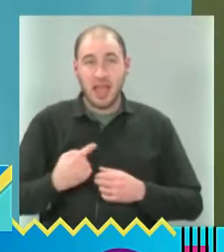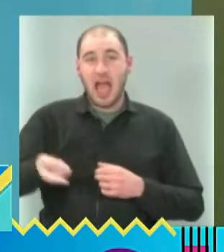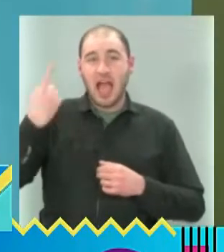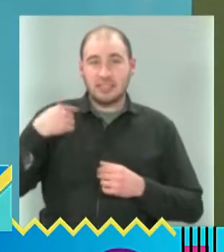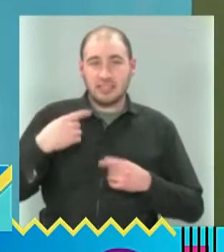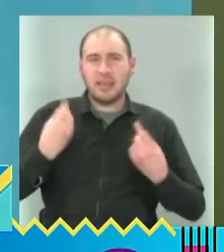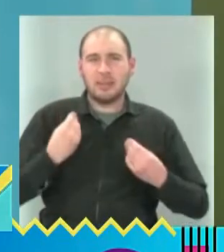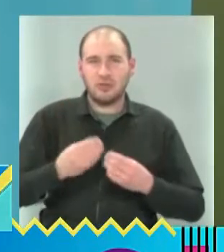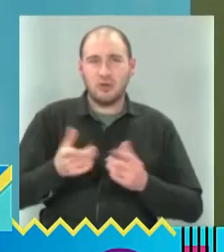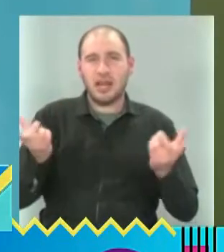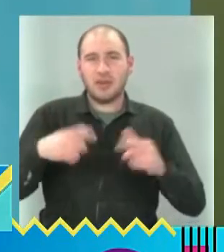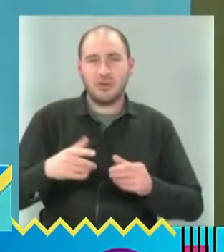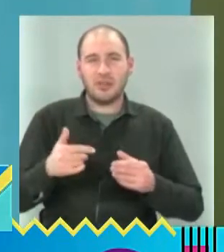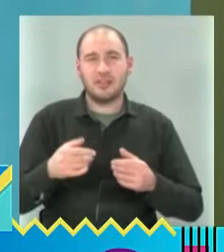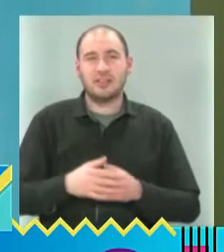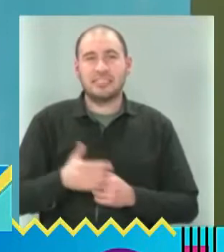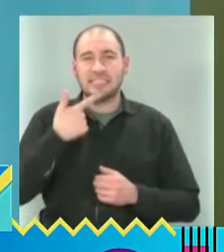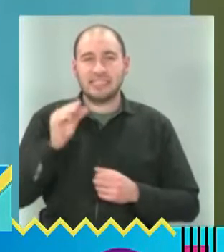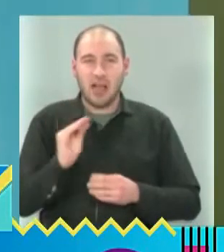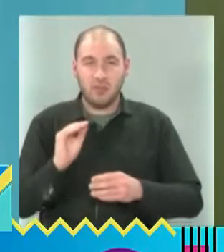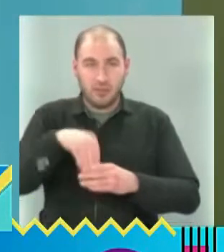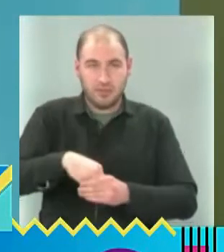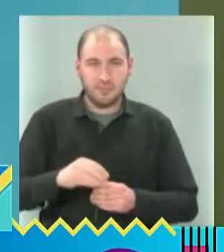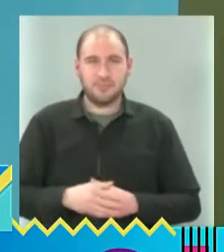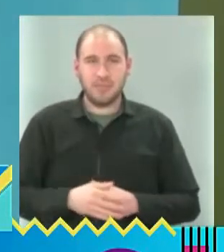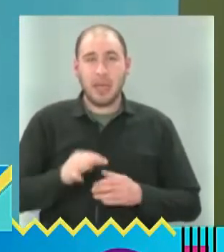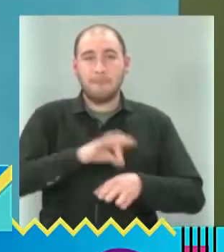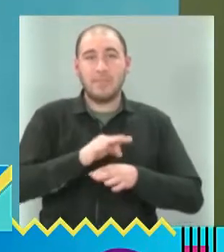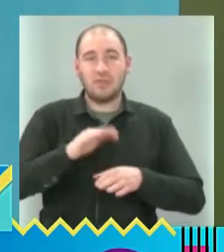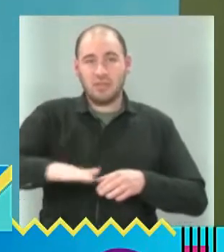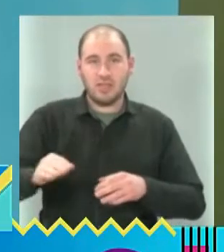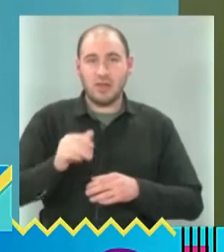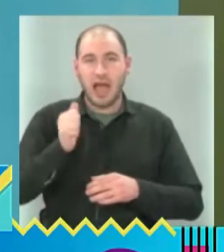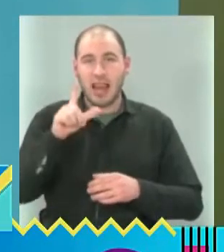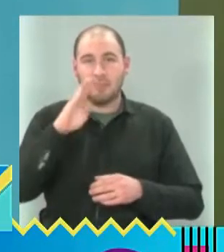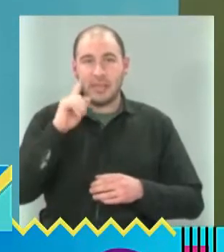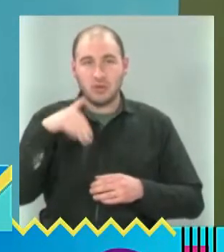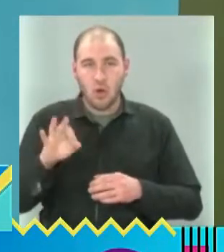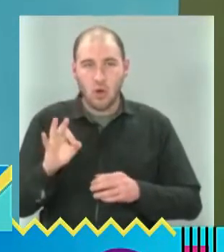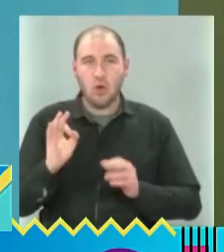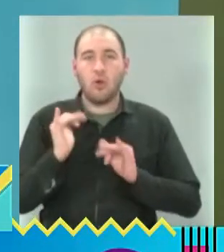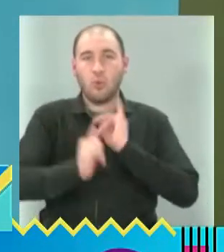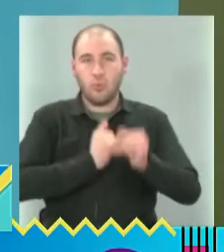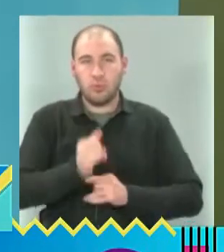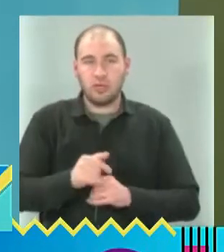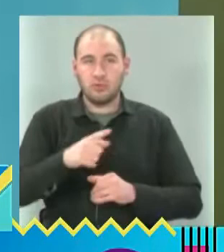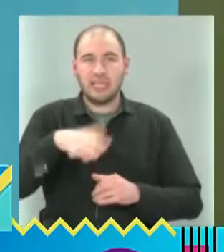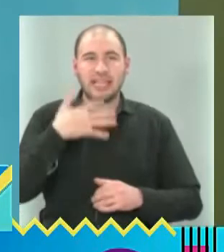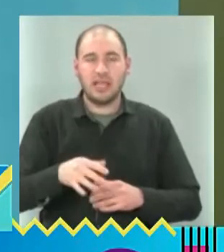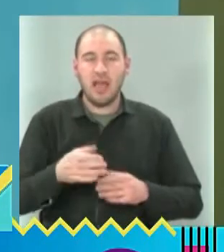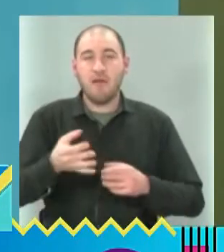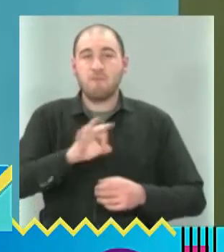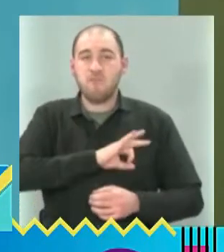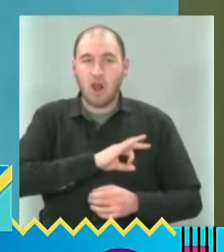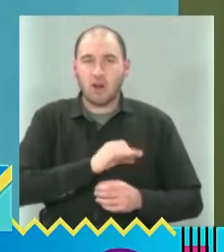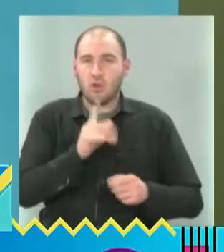pasó algo en un plenario de comisiones en el Senado, ¿sí? El médico pediatra Abel Albino dijo, tienen que entender que el profiláctico